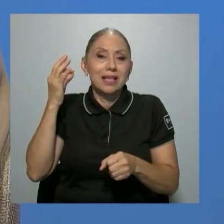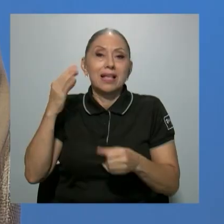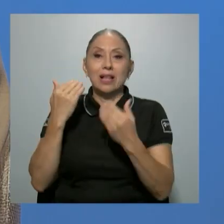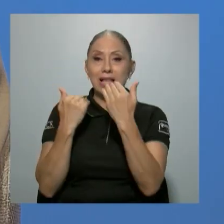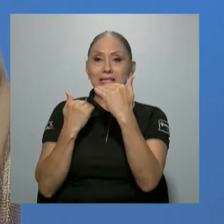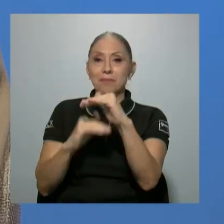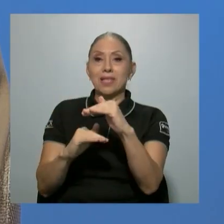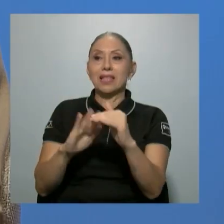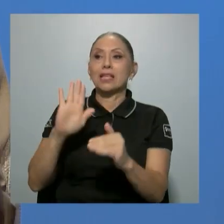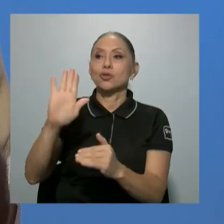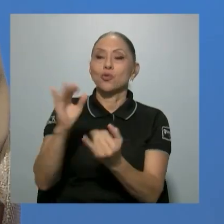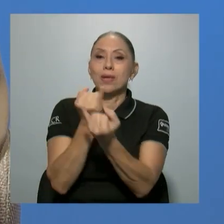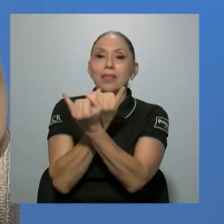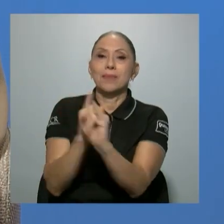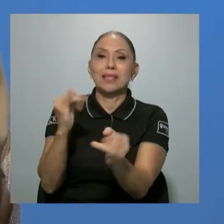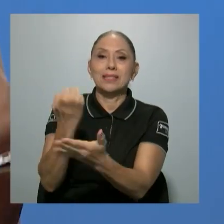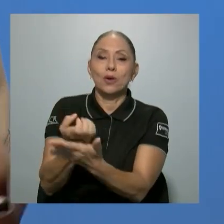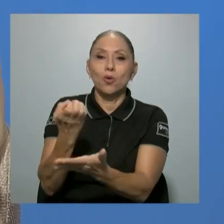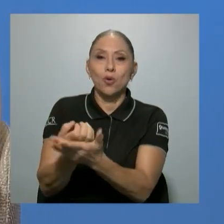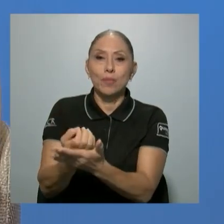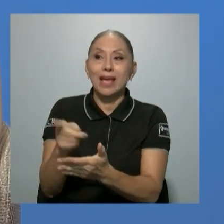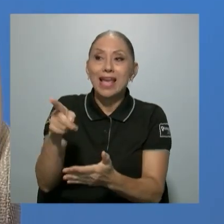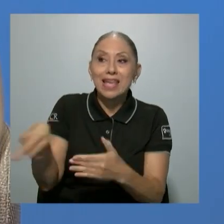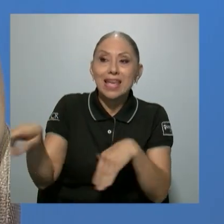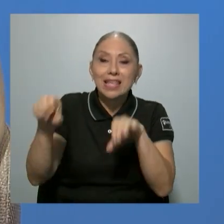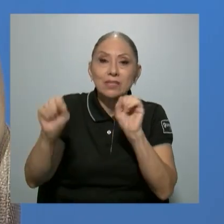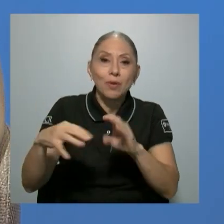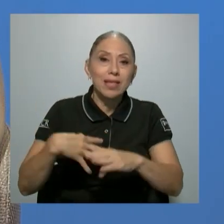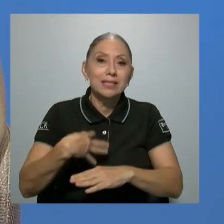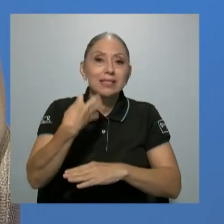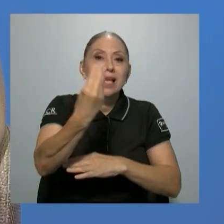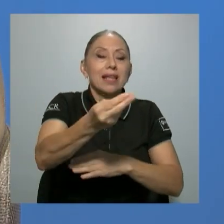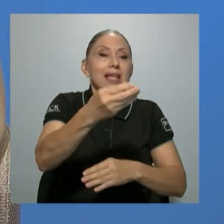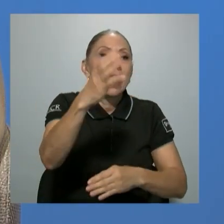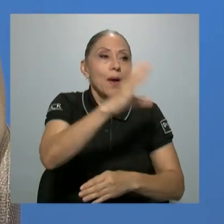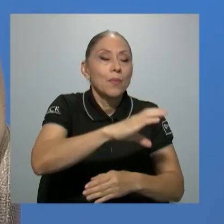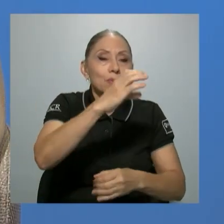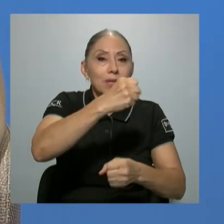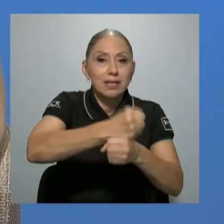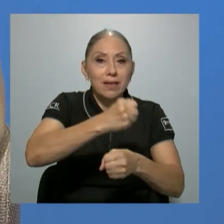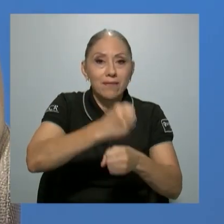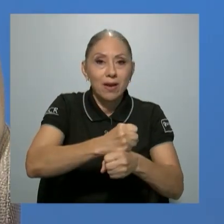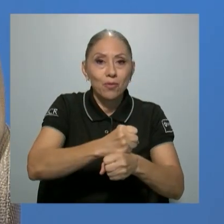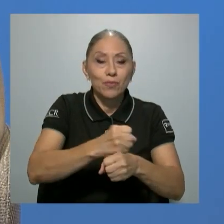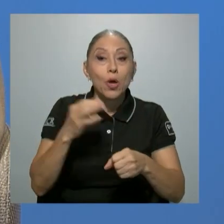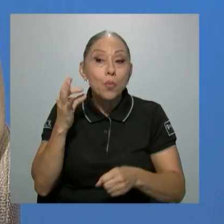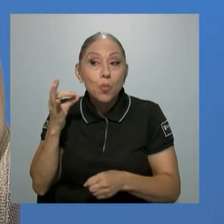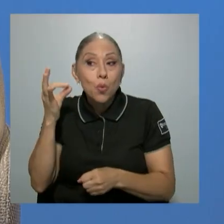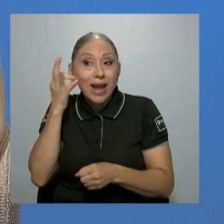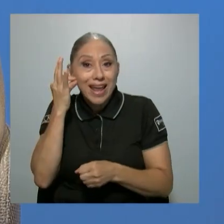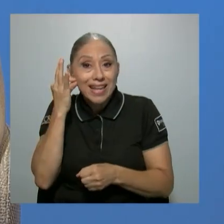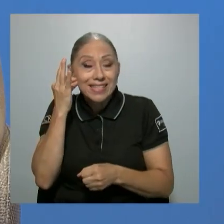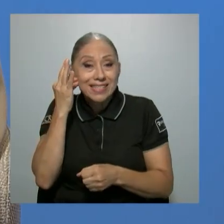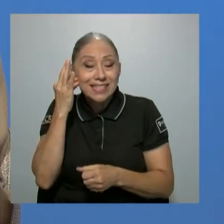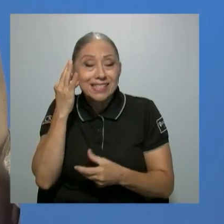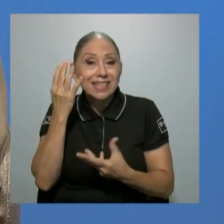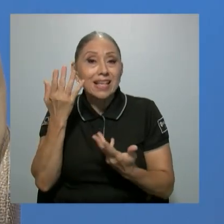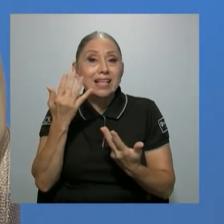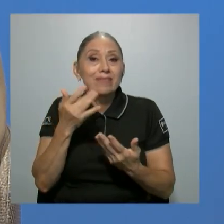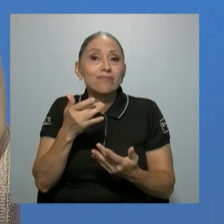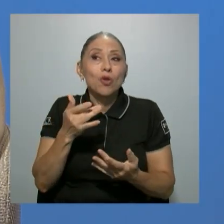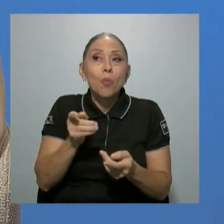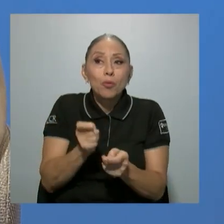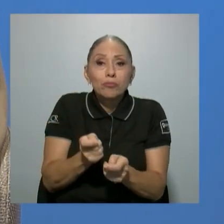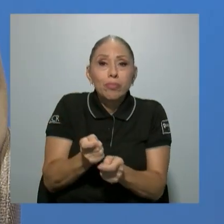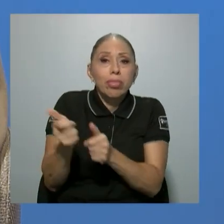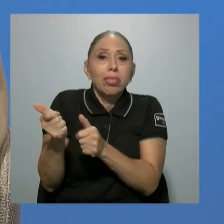inserción laboral, que es uno de los grupos que se ha visto más excluidos de las oportunidades y derechos para